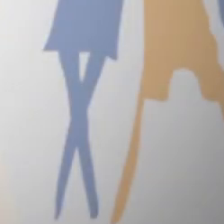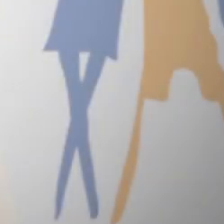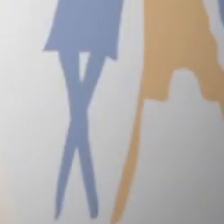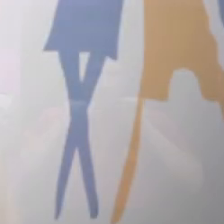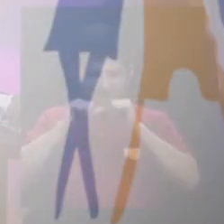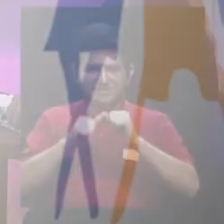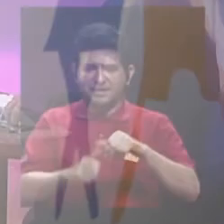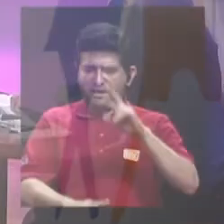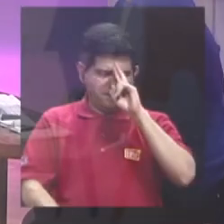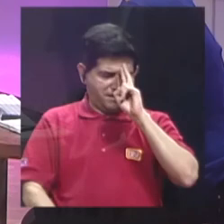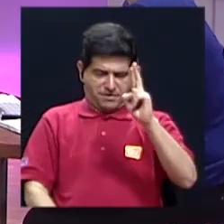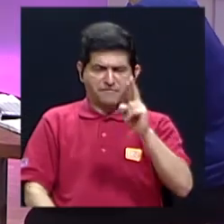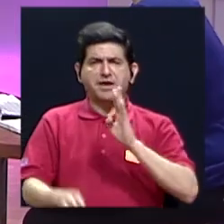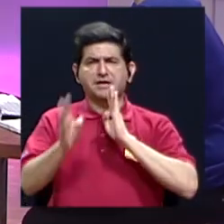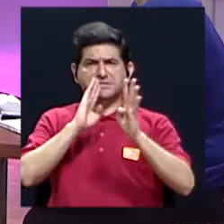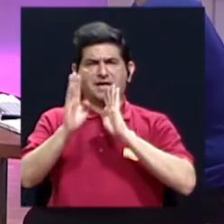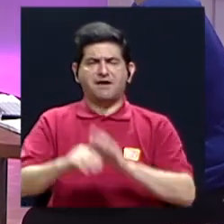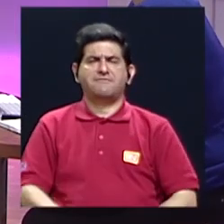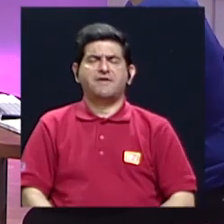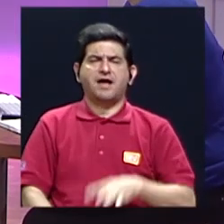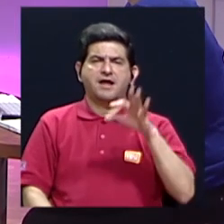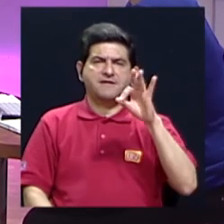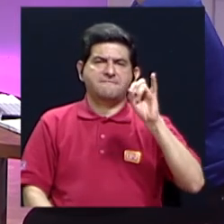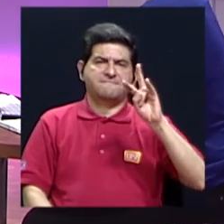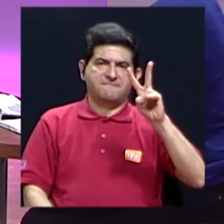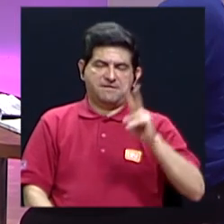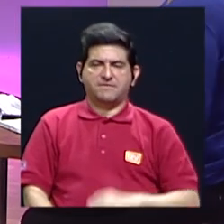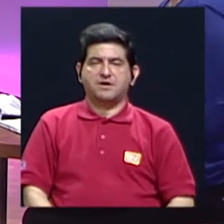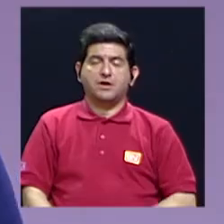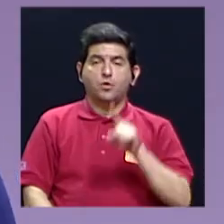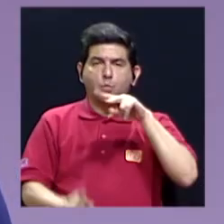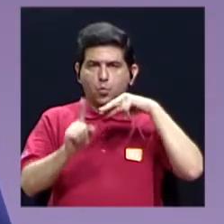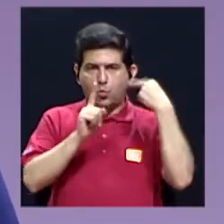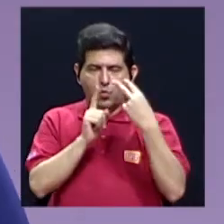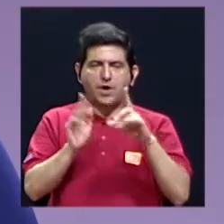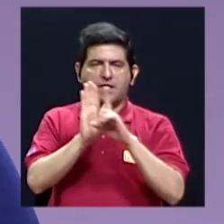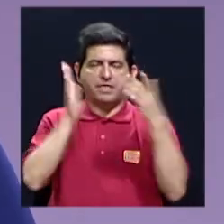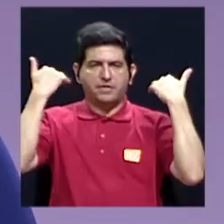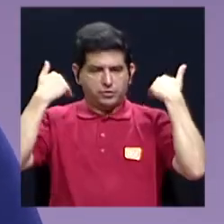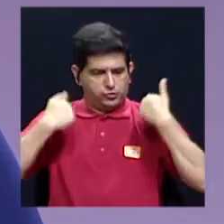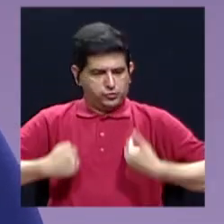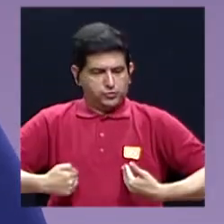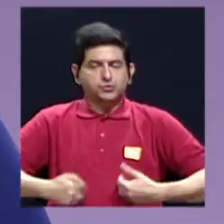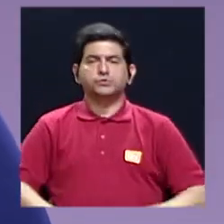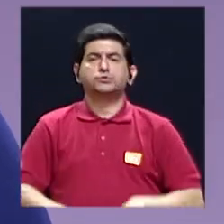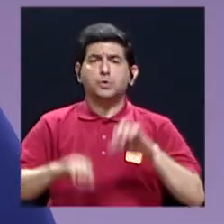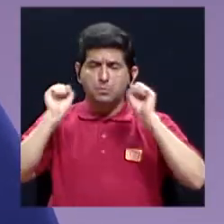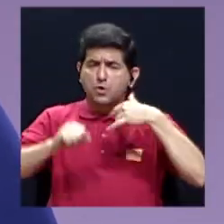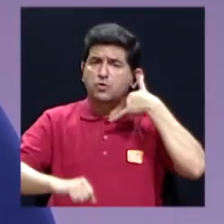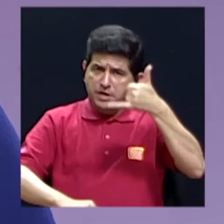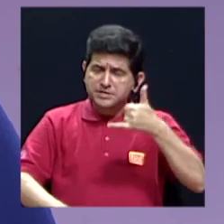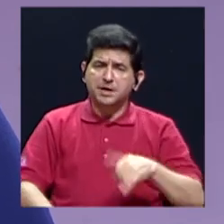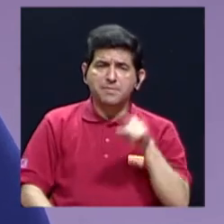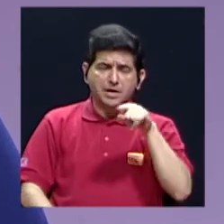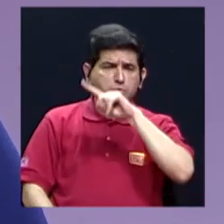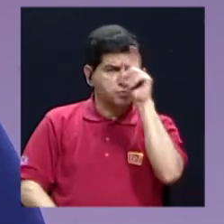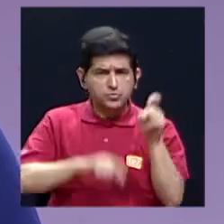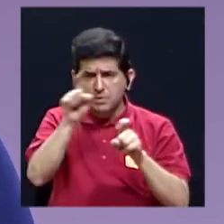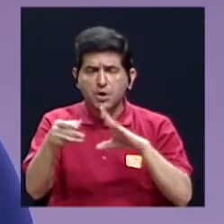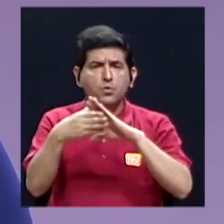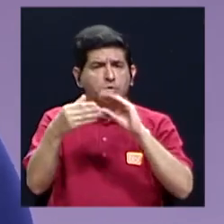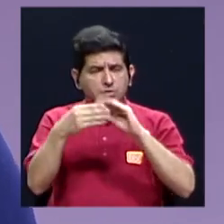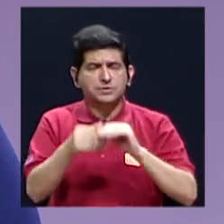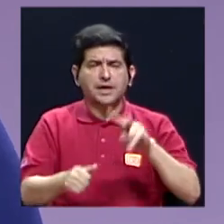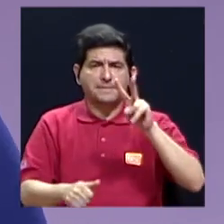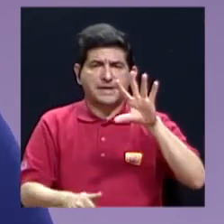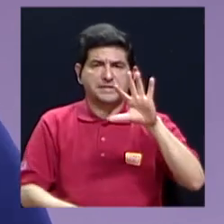Regresamos en Irreverencias, estamos conversando sobre fertilización in vitro, una perspectiva desde los derechos humanos. Puede llamarnos a dejarnos sus preguntas o comentarios